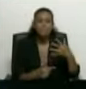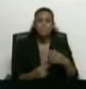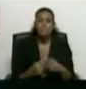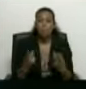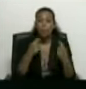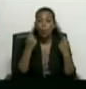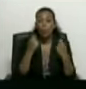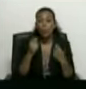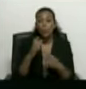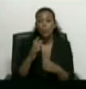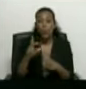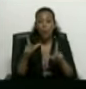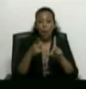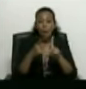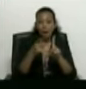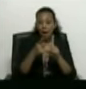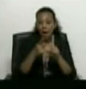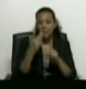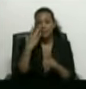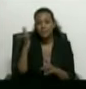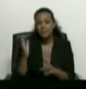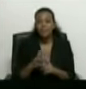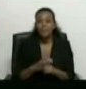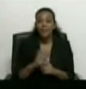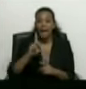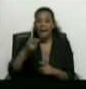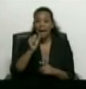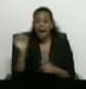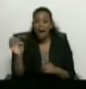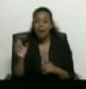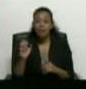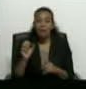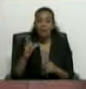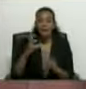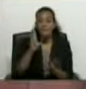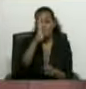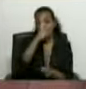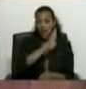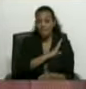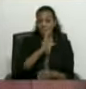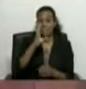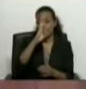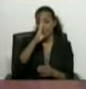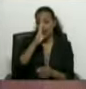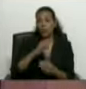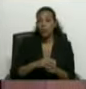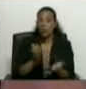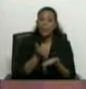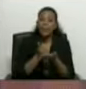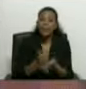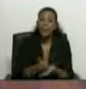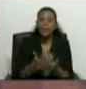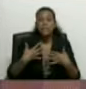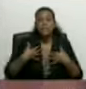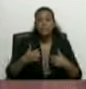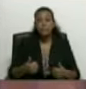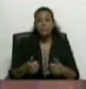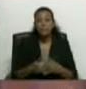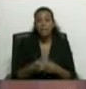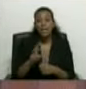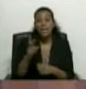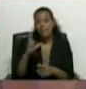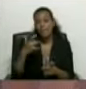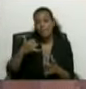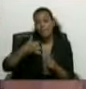Corpulara, Hotel Guardo, Gala de Telecom, Mi Banco, Turismo, Bienestar, Salud y